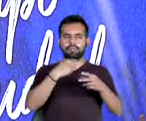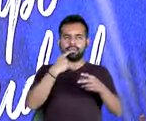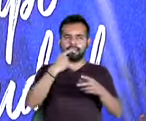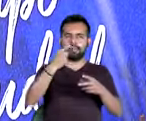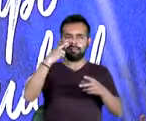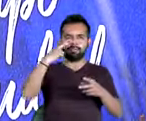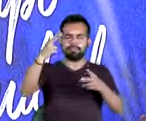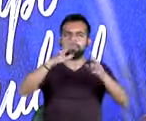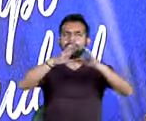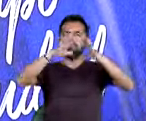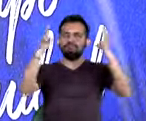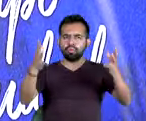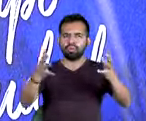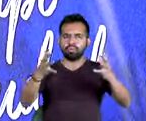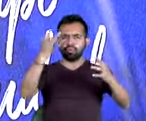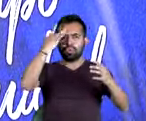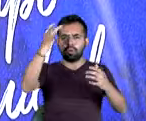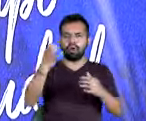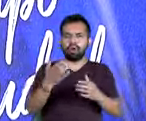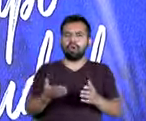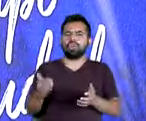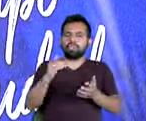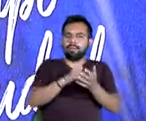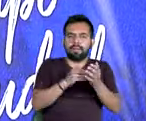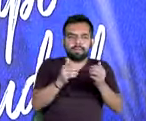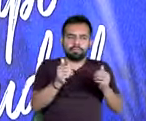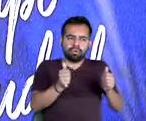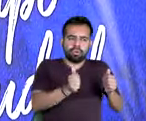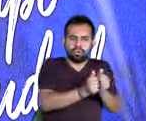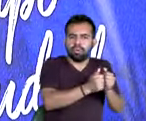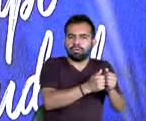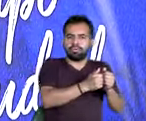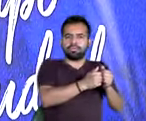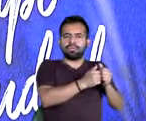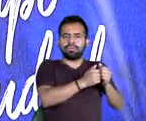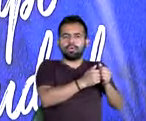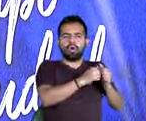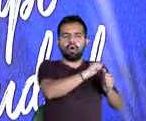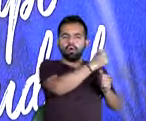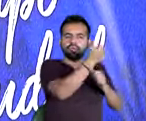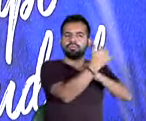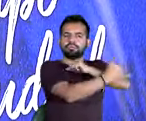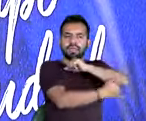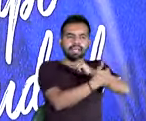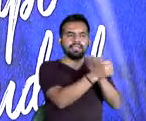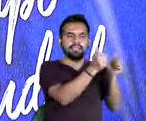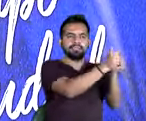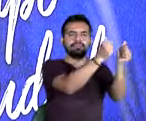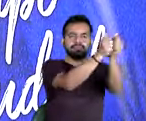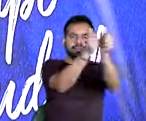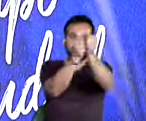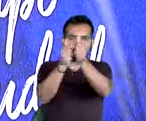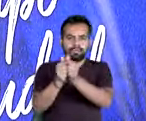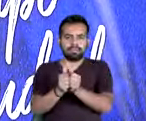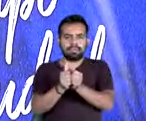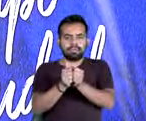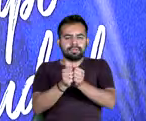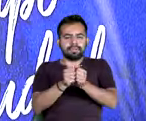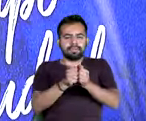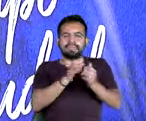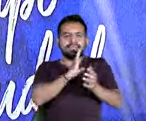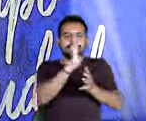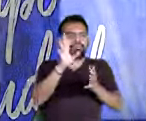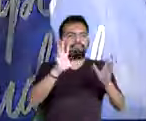Quito se va a volver a codear con Bogotá, con Lima, con Londres, con Estados Unidos, con Nueva York, ¿no es cierto?, con las capitales del